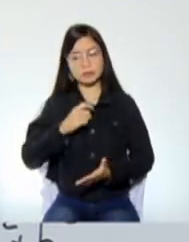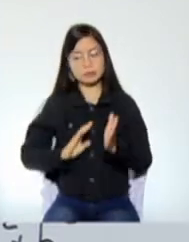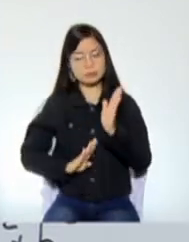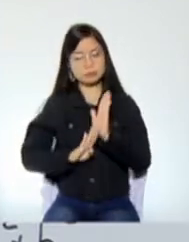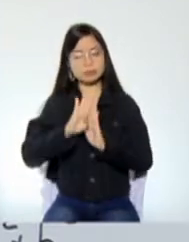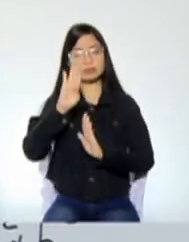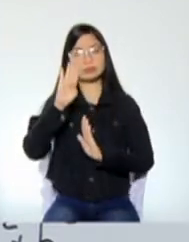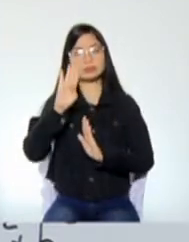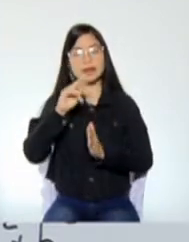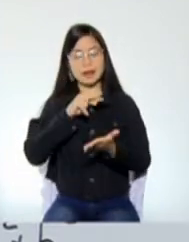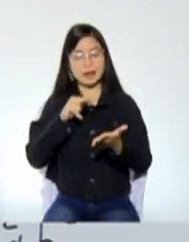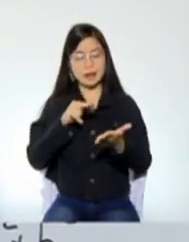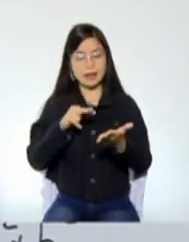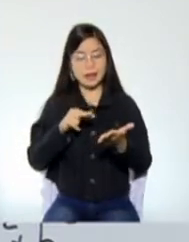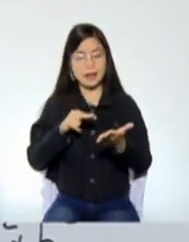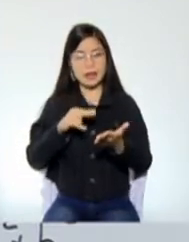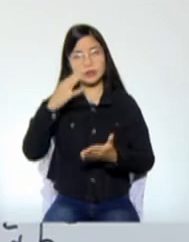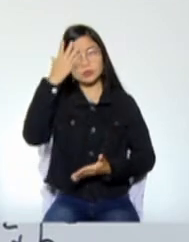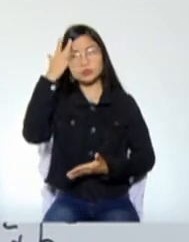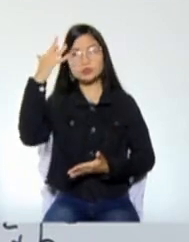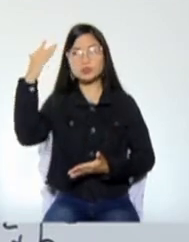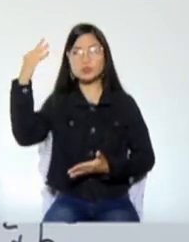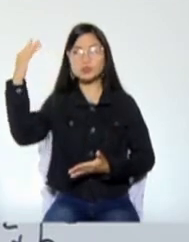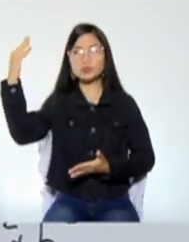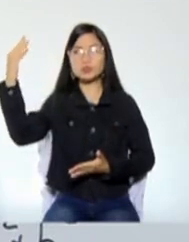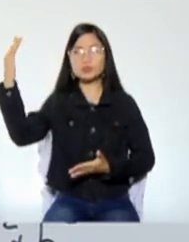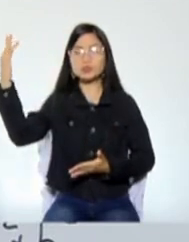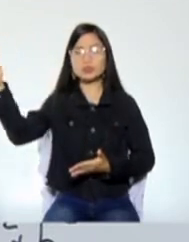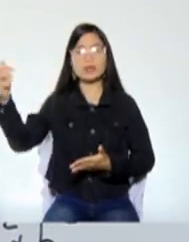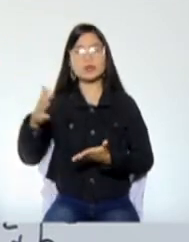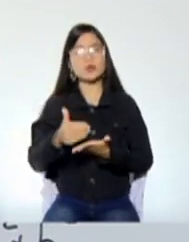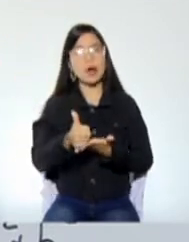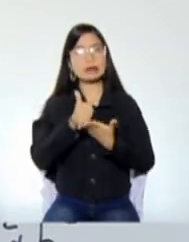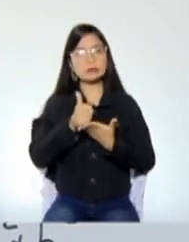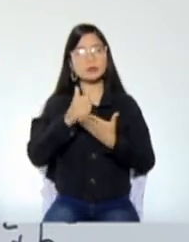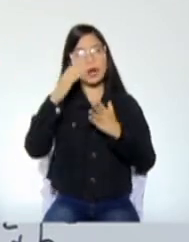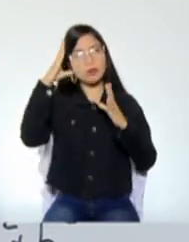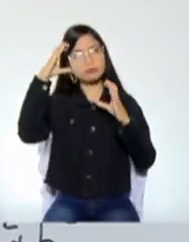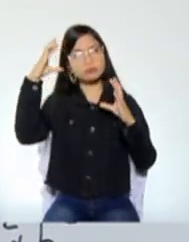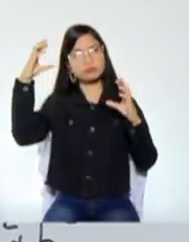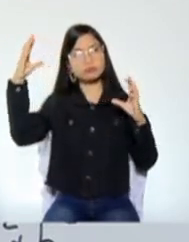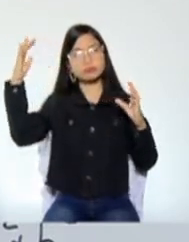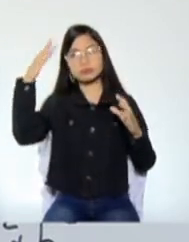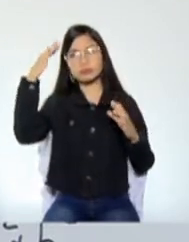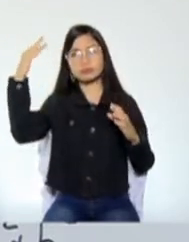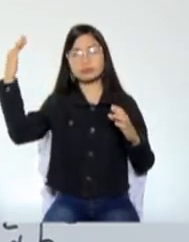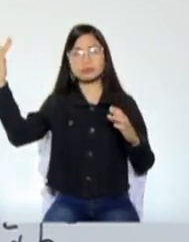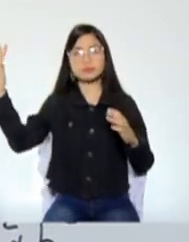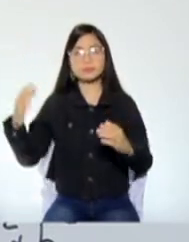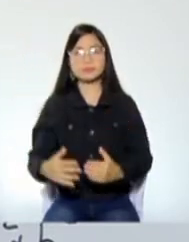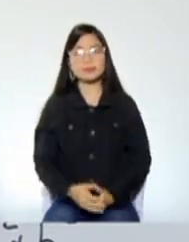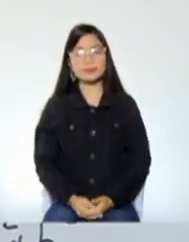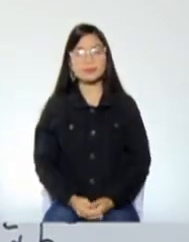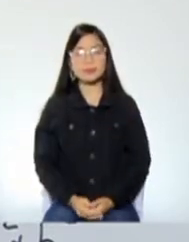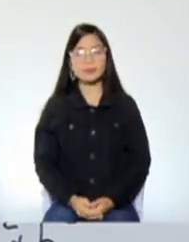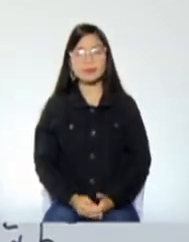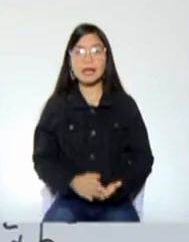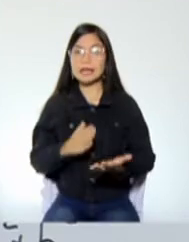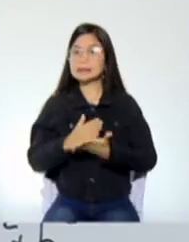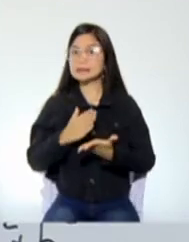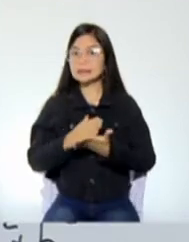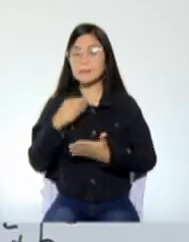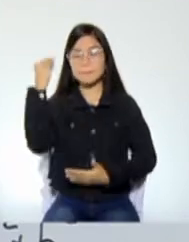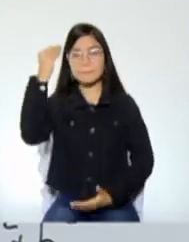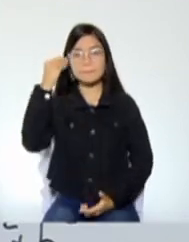el leer nos lleva de viaje, siempre cada vez que tengamos algo y pensemos en algo que nos pueda